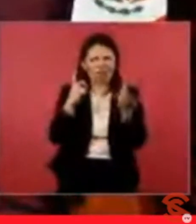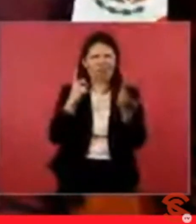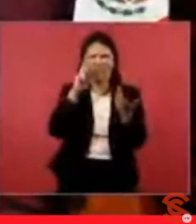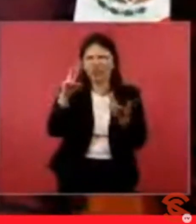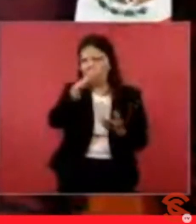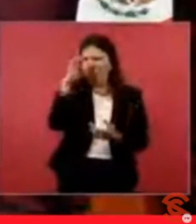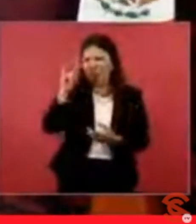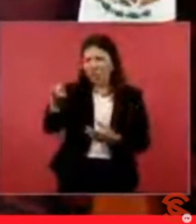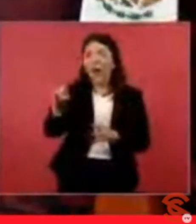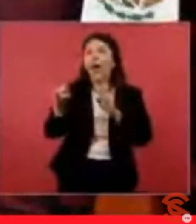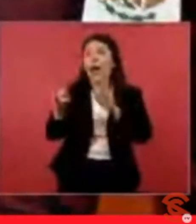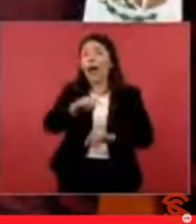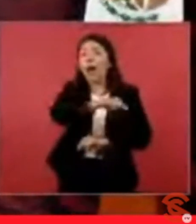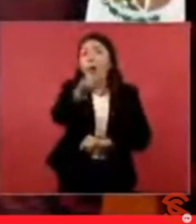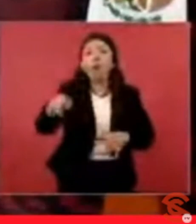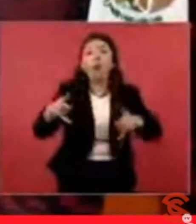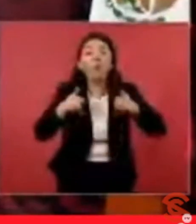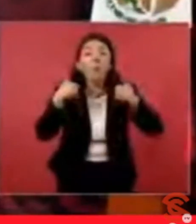Para los jóvenes,